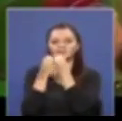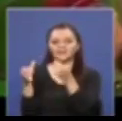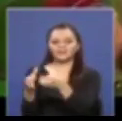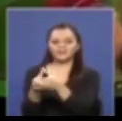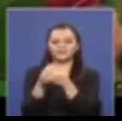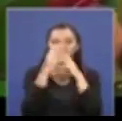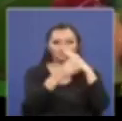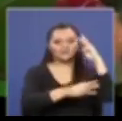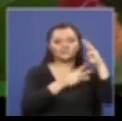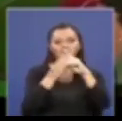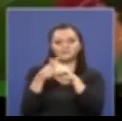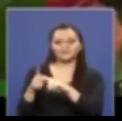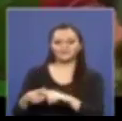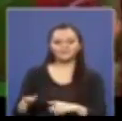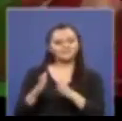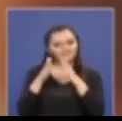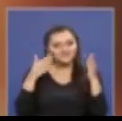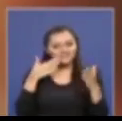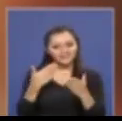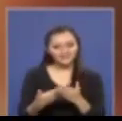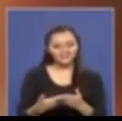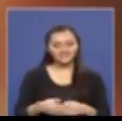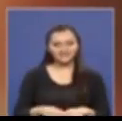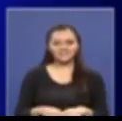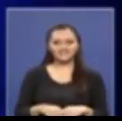mundo! Muchas gracias.